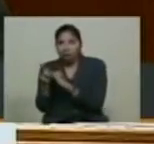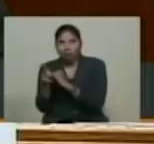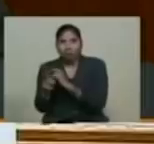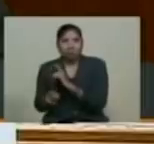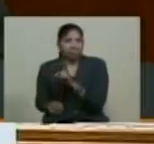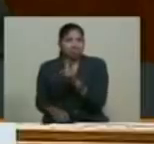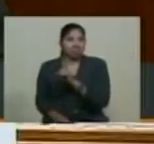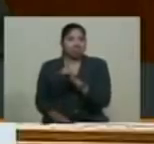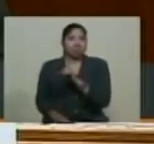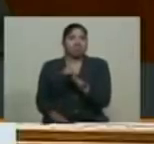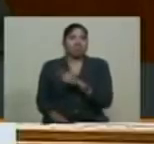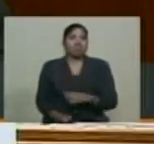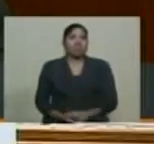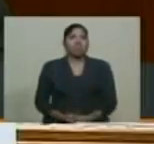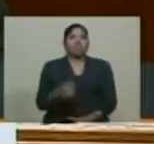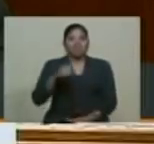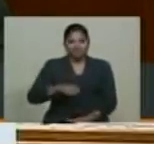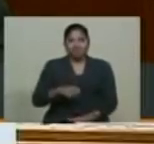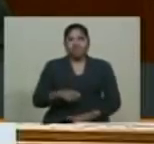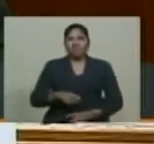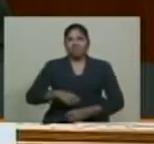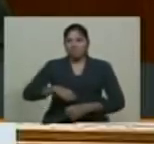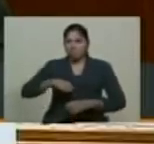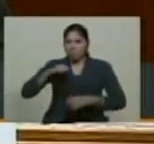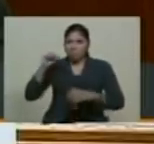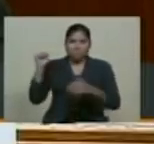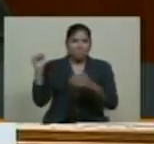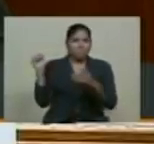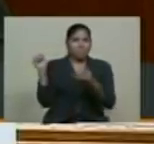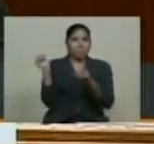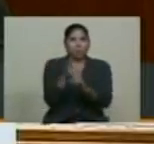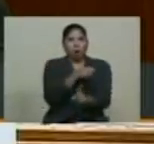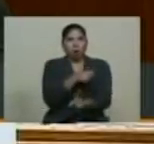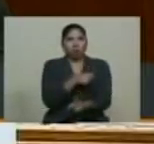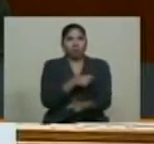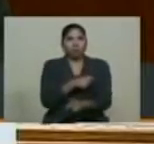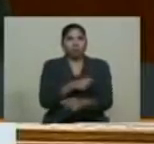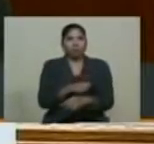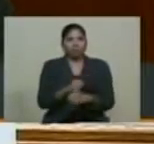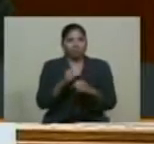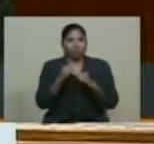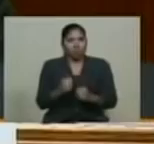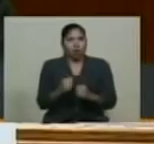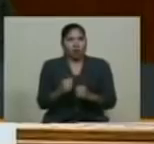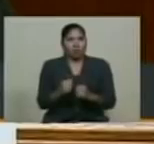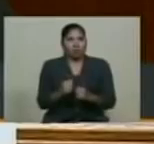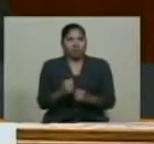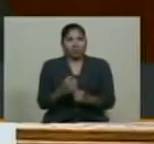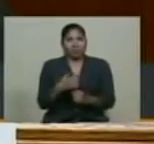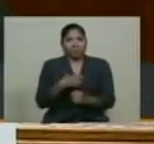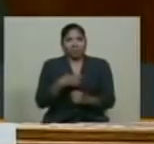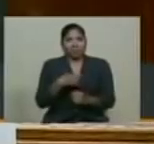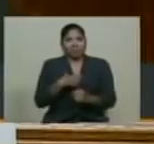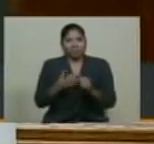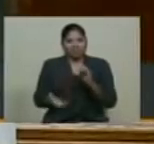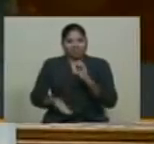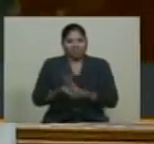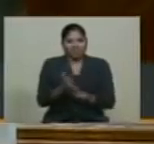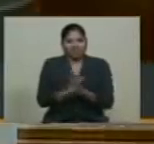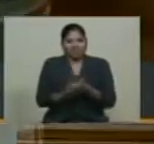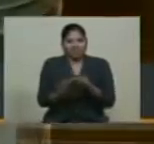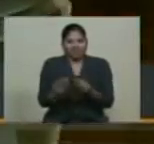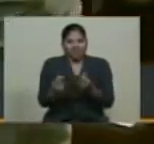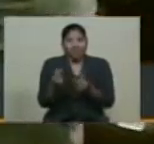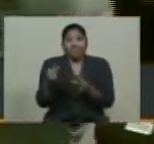morderán el polvo de la derrota una y un millón de veces si intentan osar